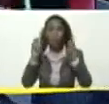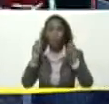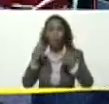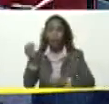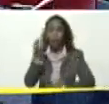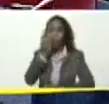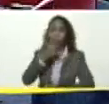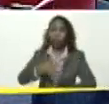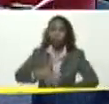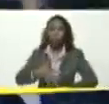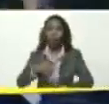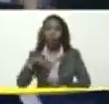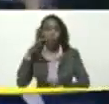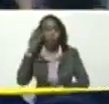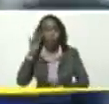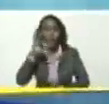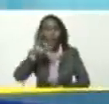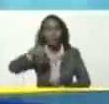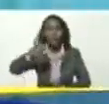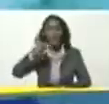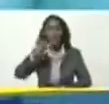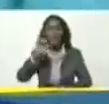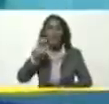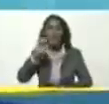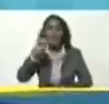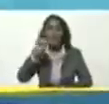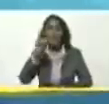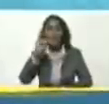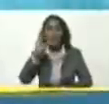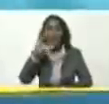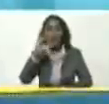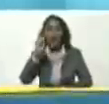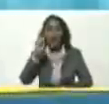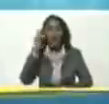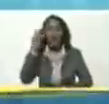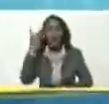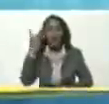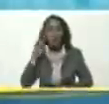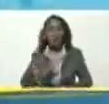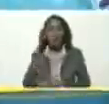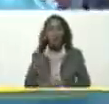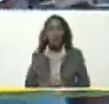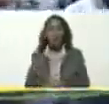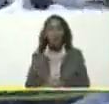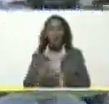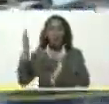Autora Jessica Quintero. Recibe la autora Jessica Quintero.